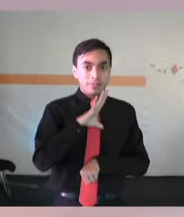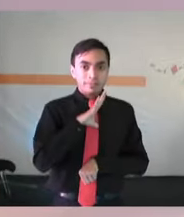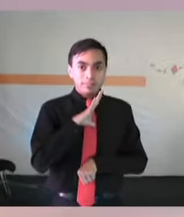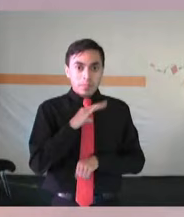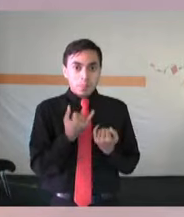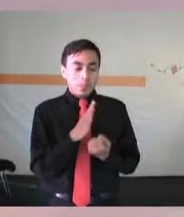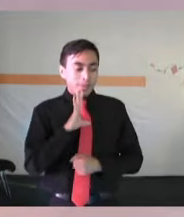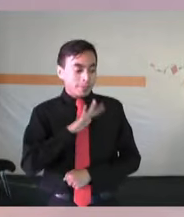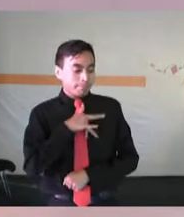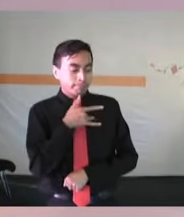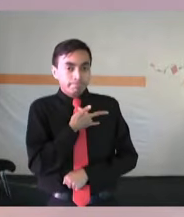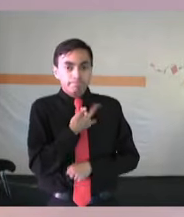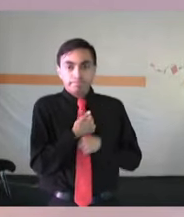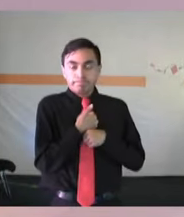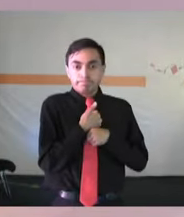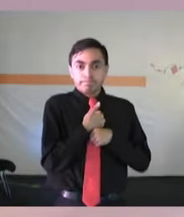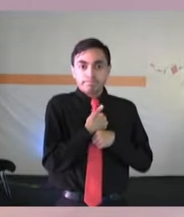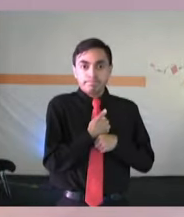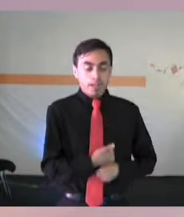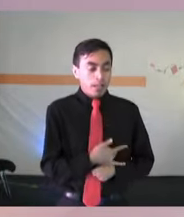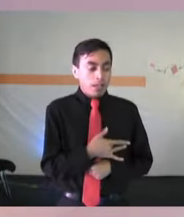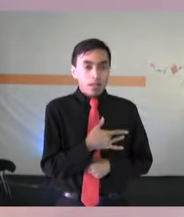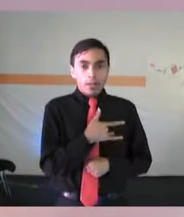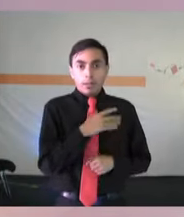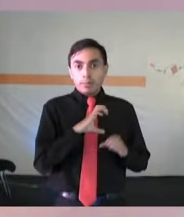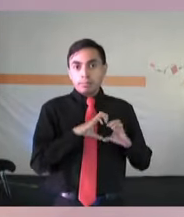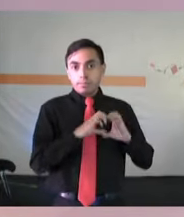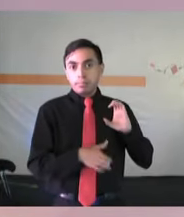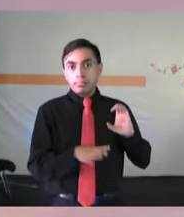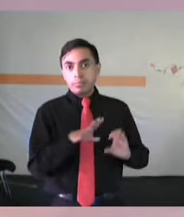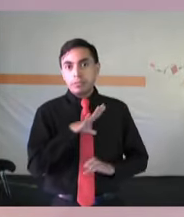rotos y el corazón roto.